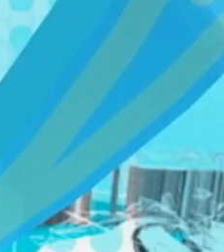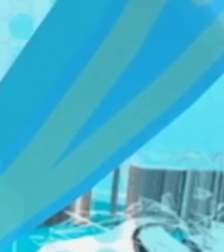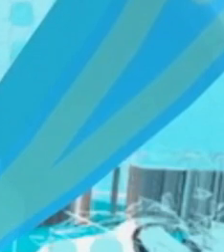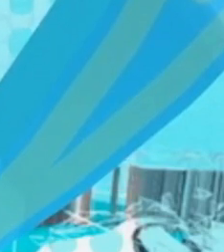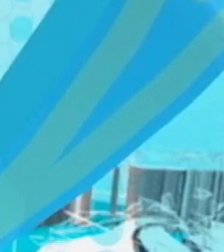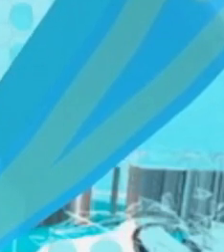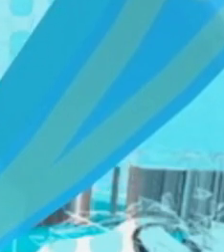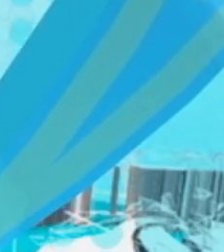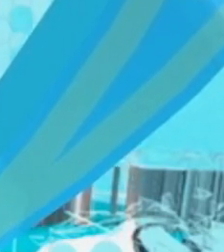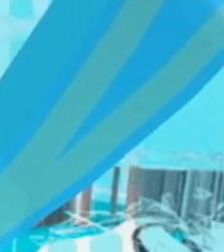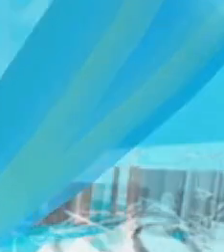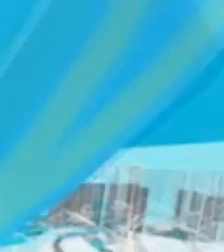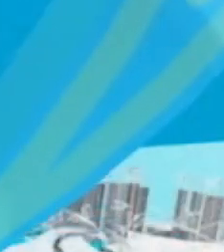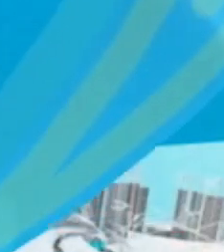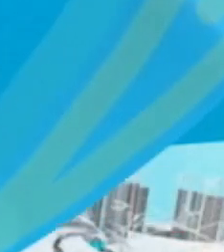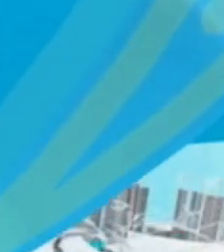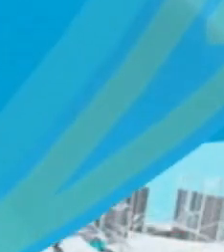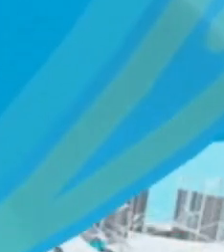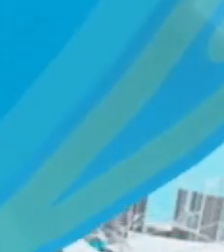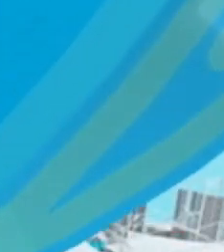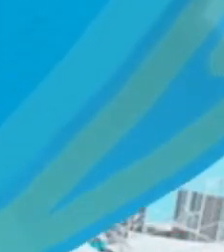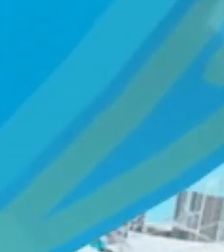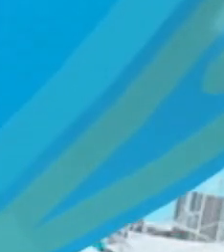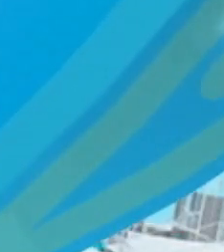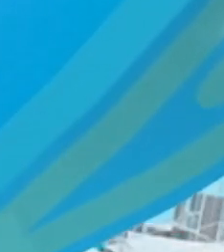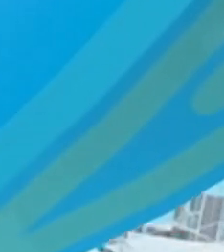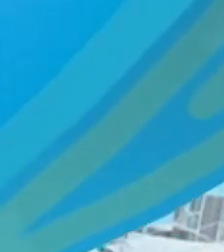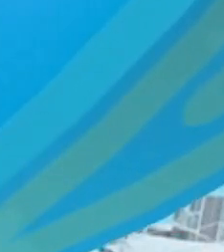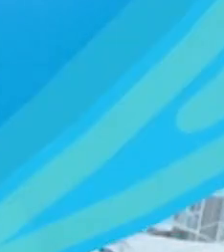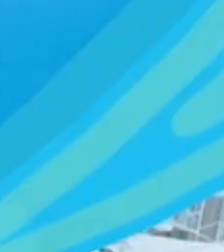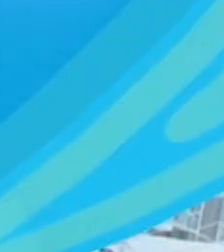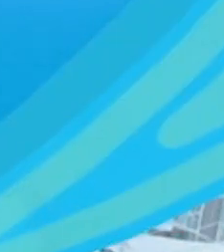Banco Popular presentó el tipo de cambio.